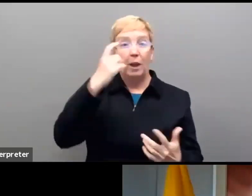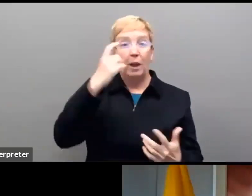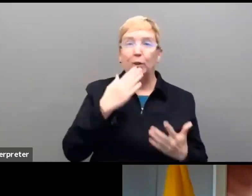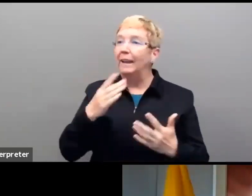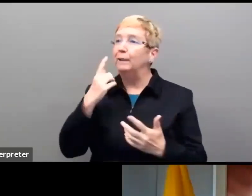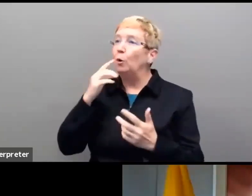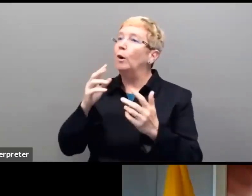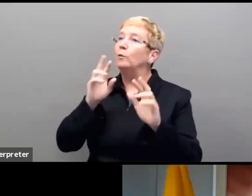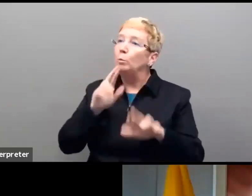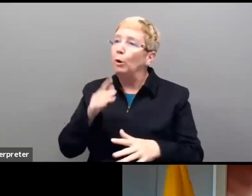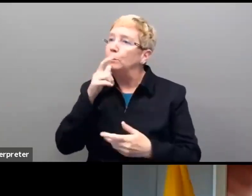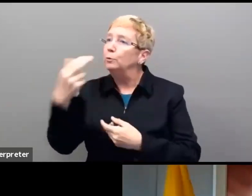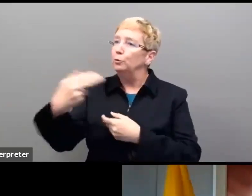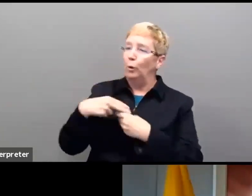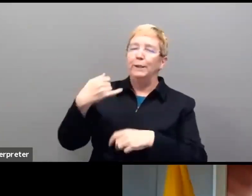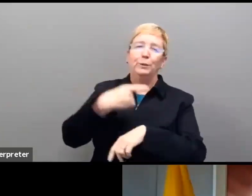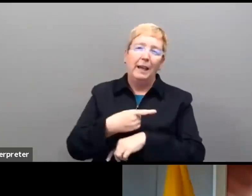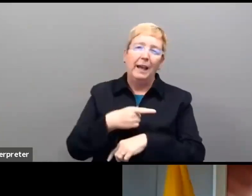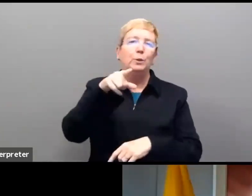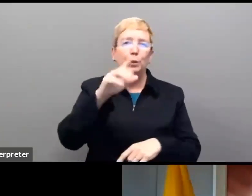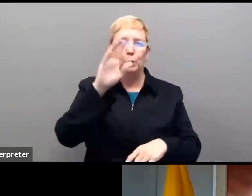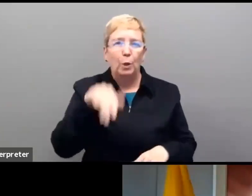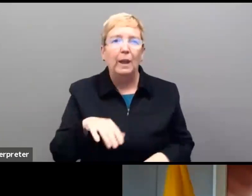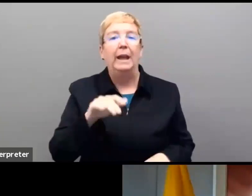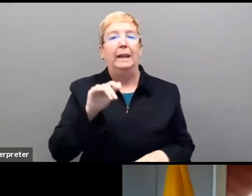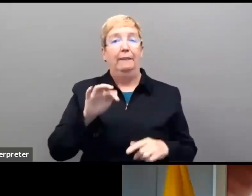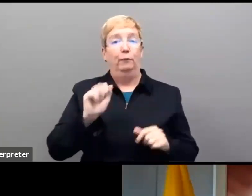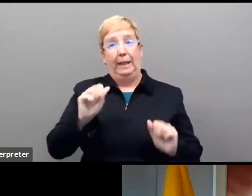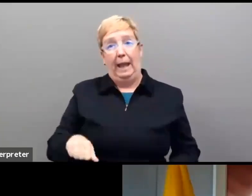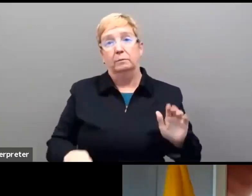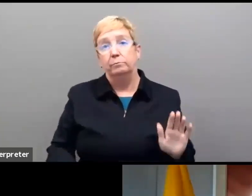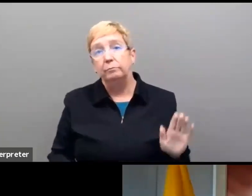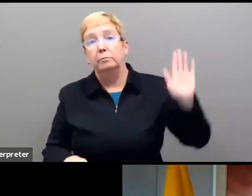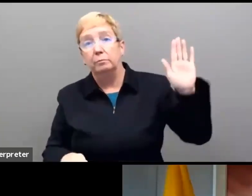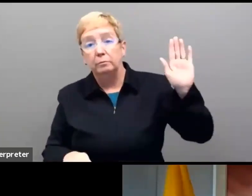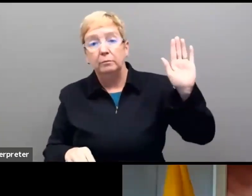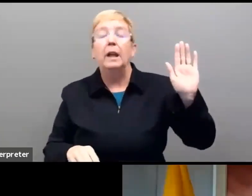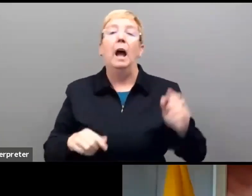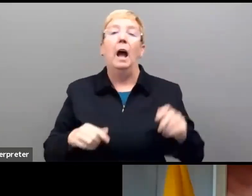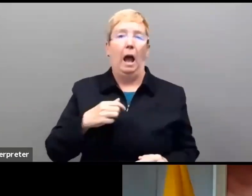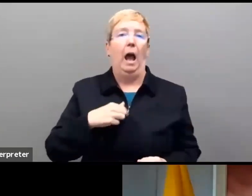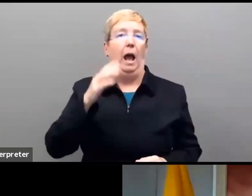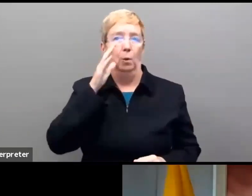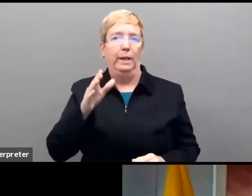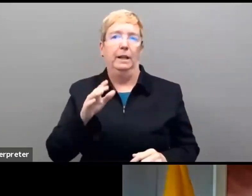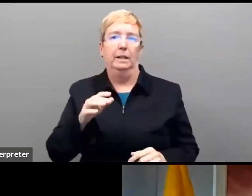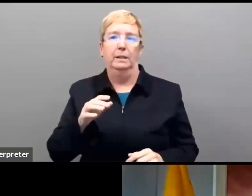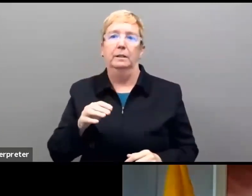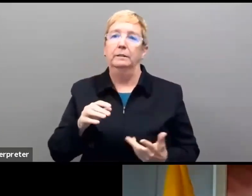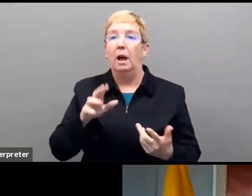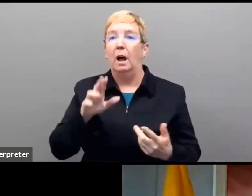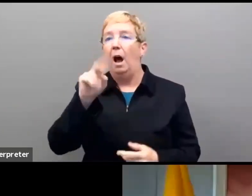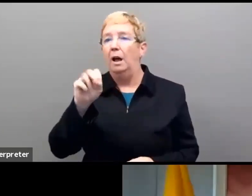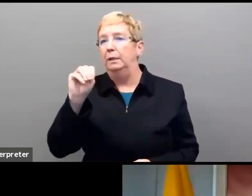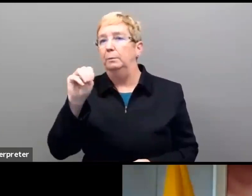seguridad y ciertamente para que yo pueda tomar decisiones efectivas respecto a la seguridad del